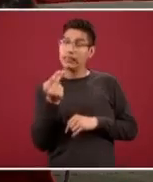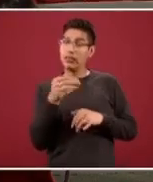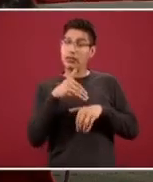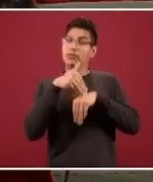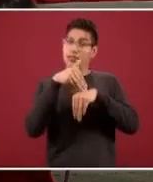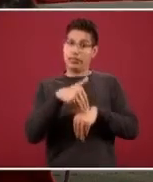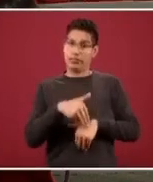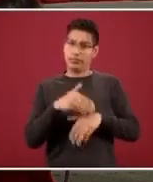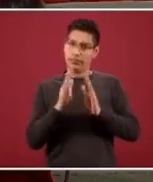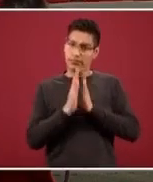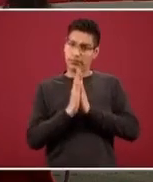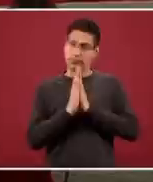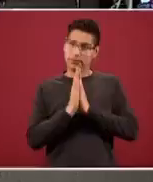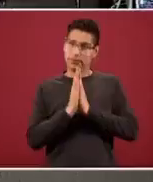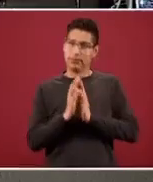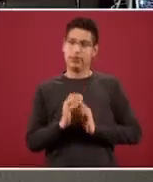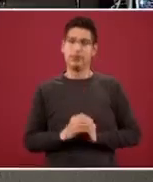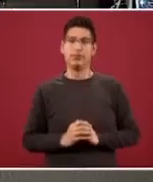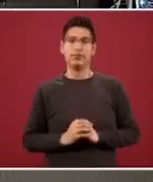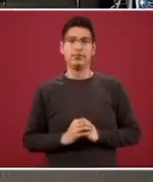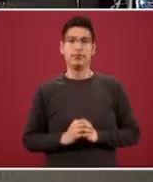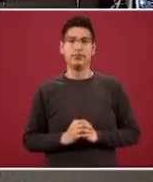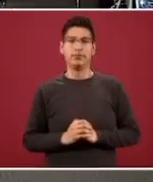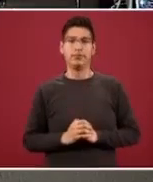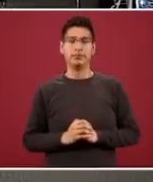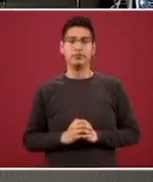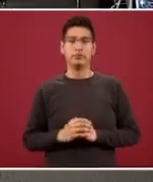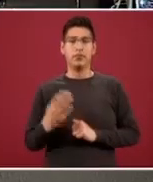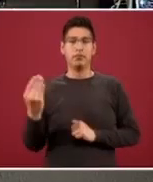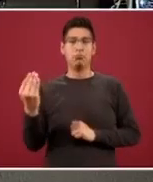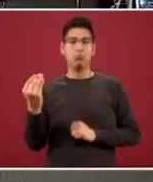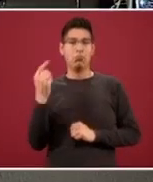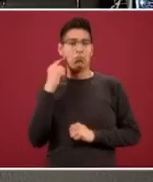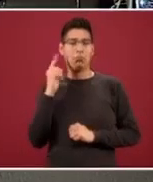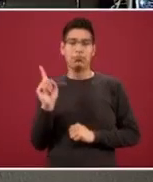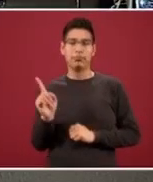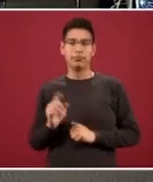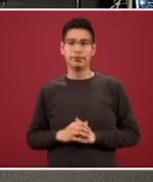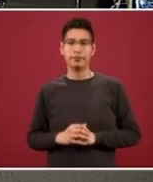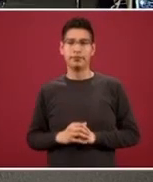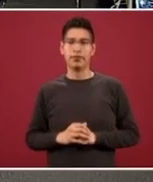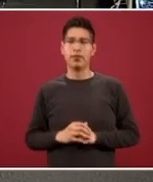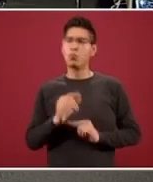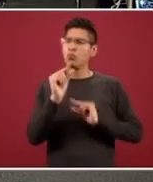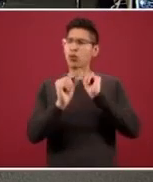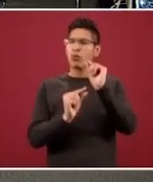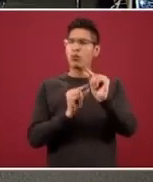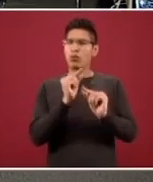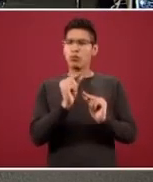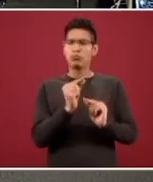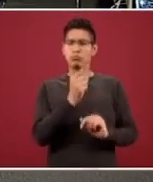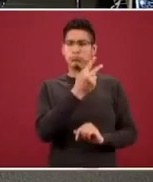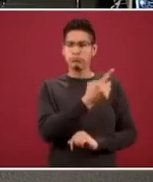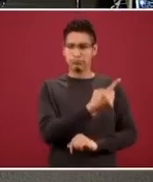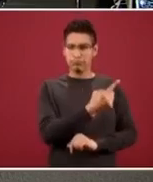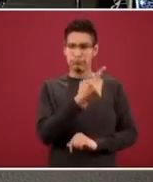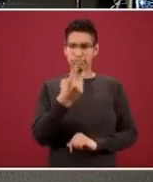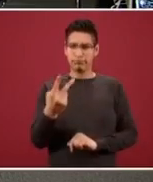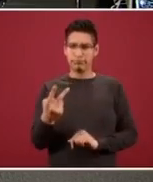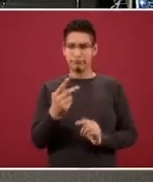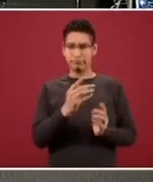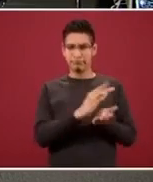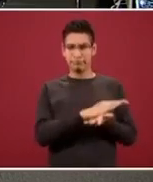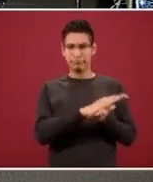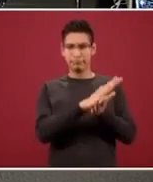¿Ya entramos a la segunda fase o cuándo entraríamos a la segunda fase? Seguimos en transición. La transición